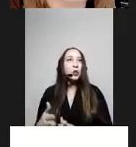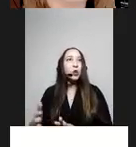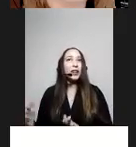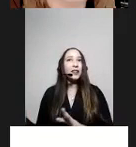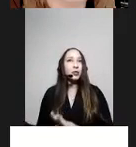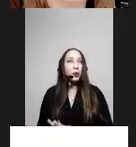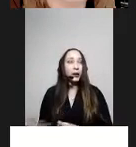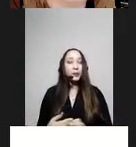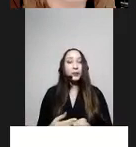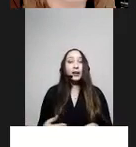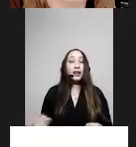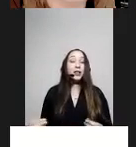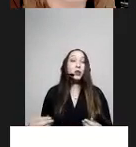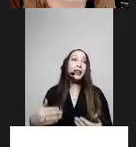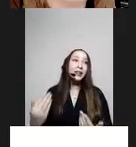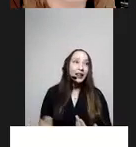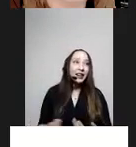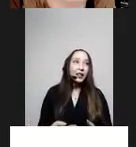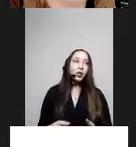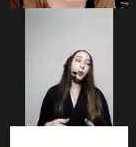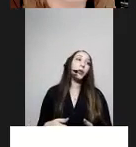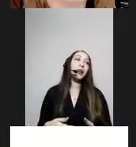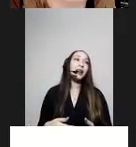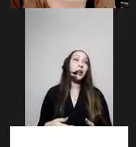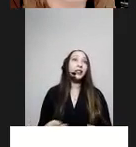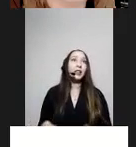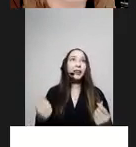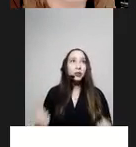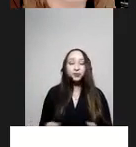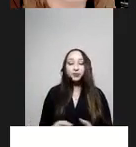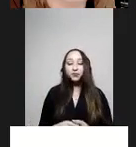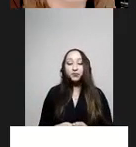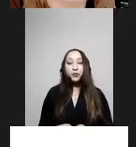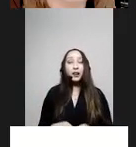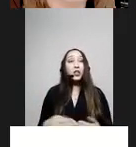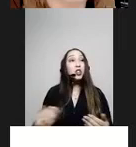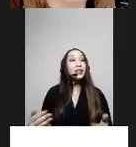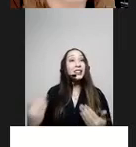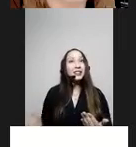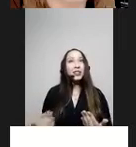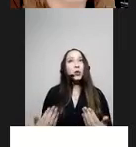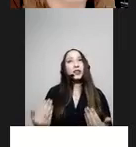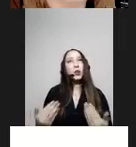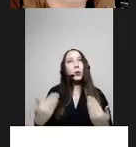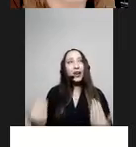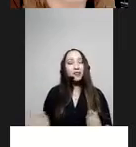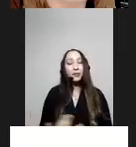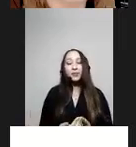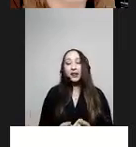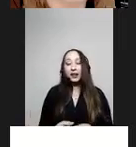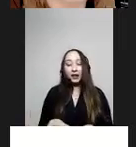a todo lo que era vestuario. Ella tiene una hernia discal y no podía levantar peso. Yolanda allí se encuentra con un